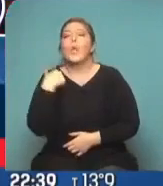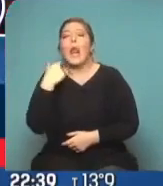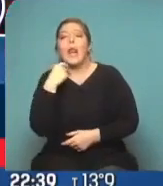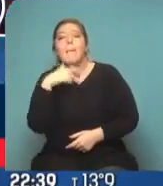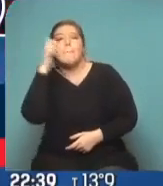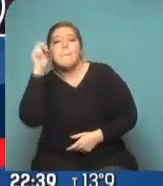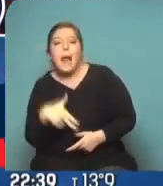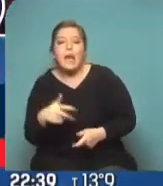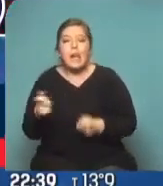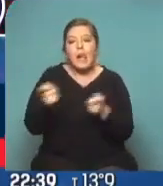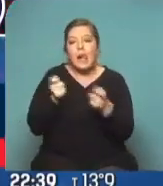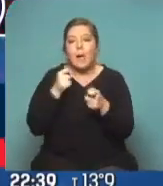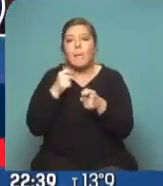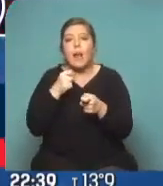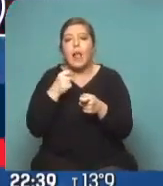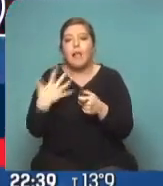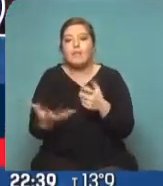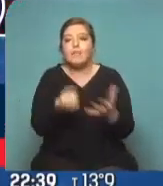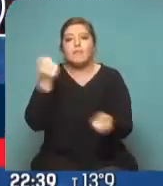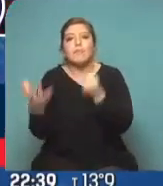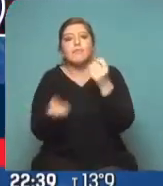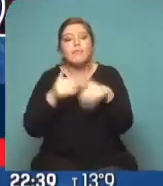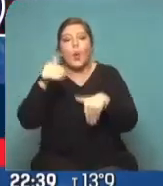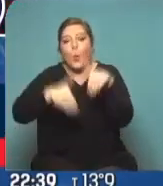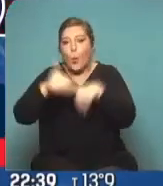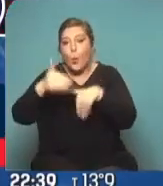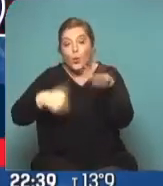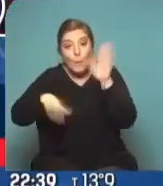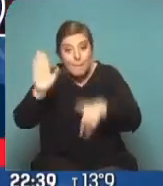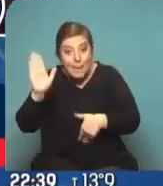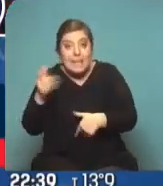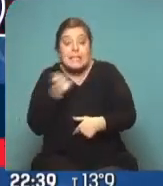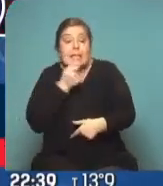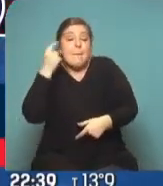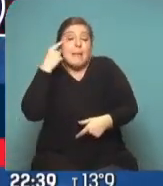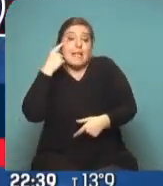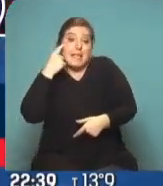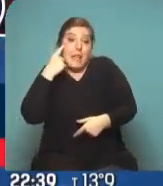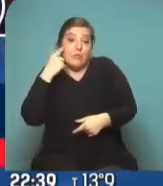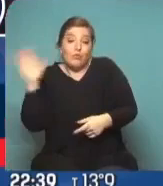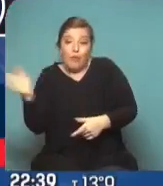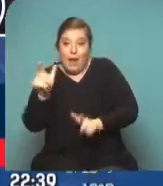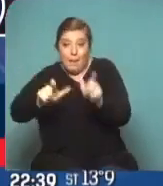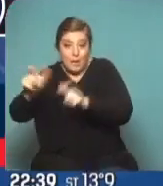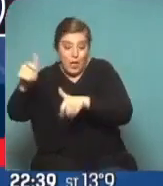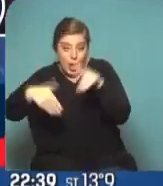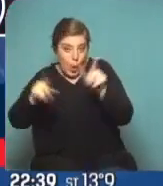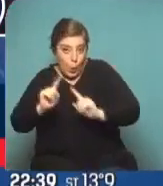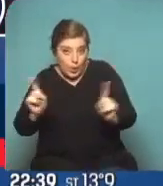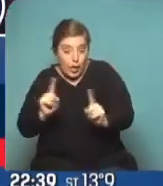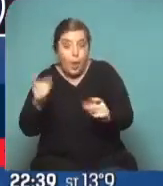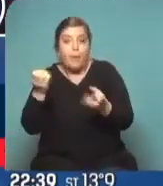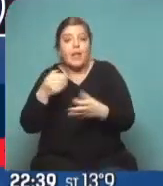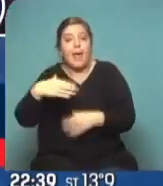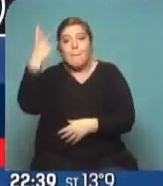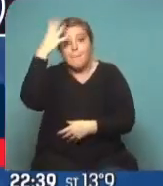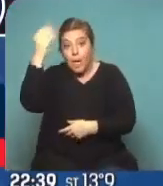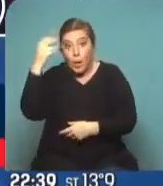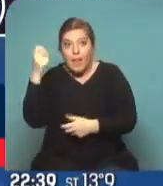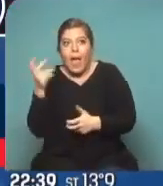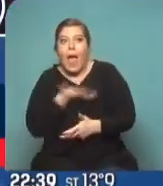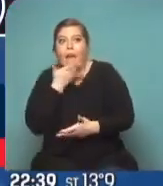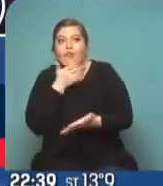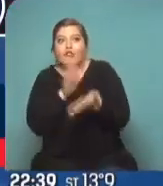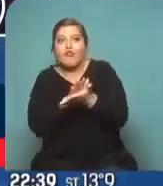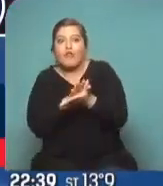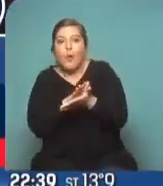a octubre para captar votos, si tienen en consideración la cantidad de gente que no votó, porque Marcos Peña había hecho referencia a eso justamente, lo que